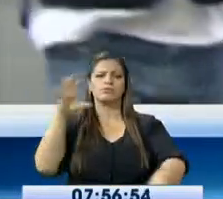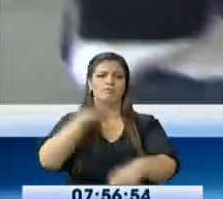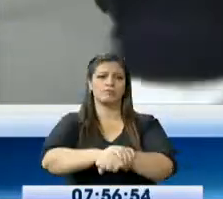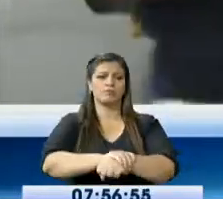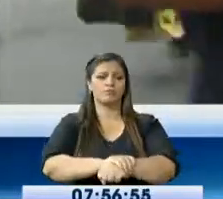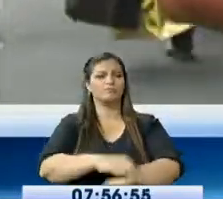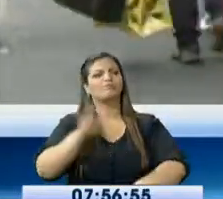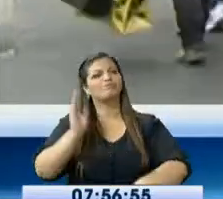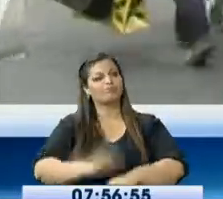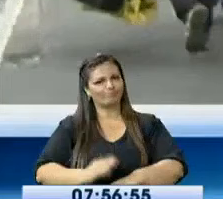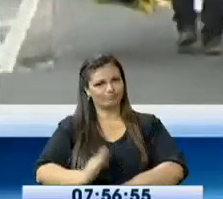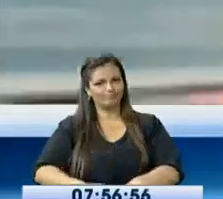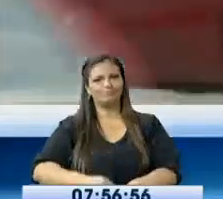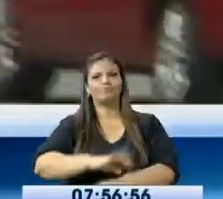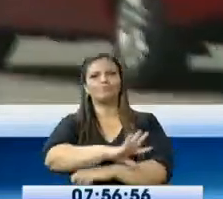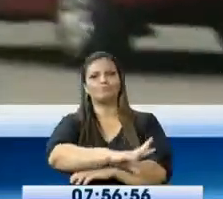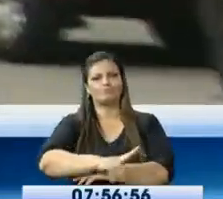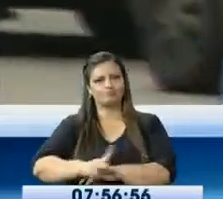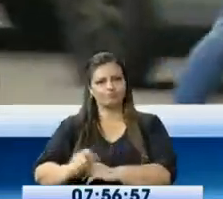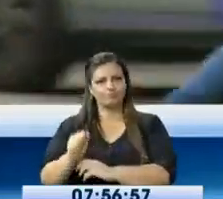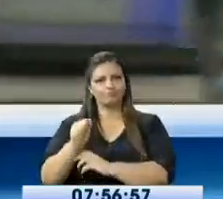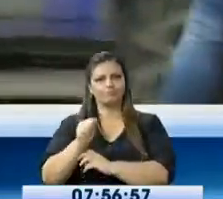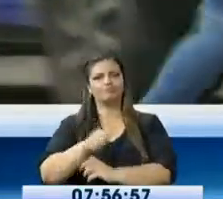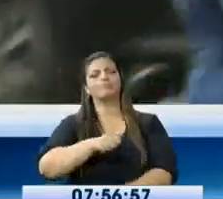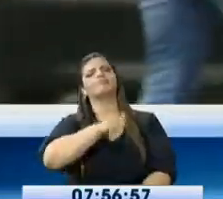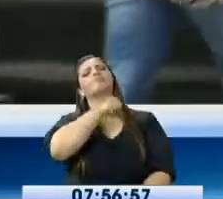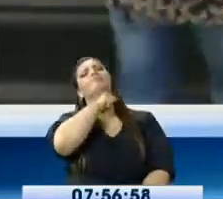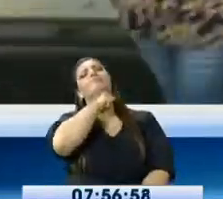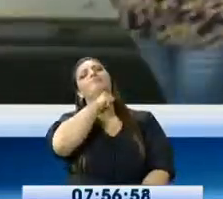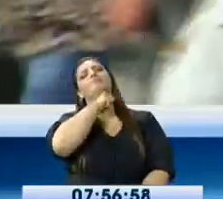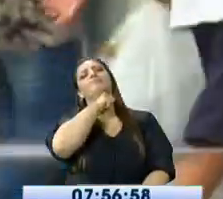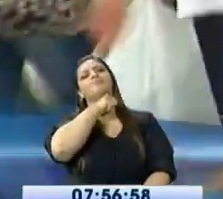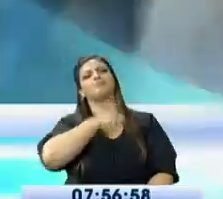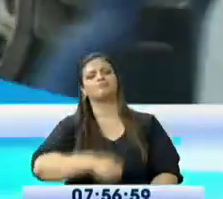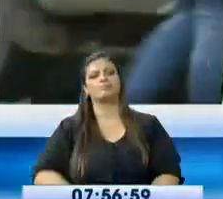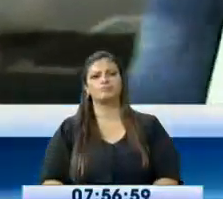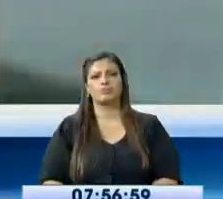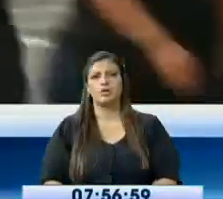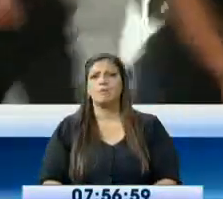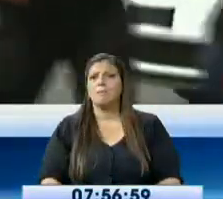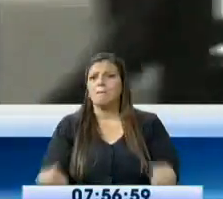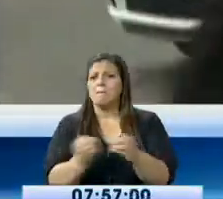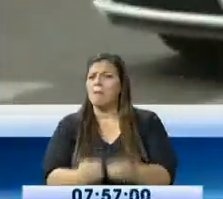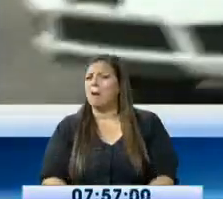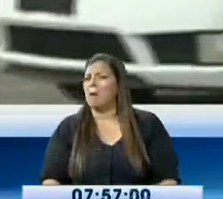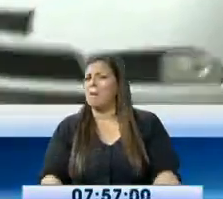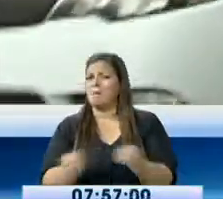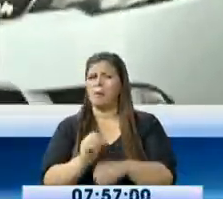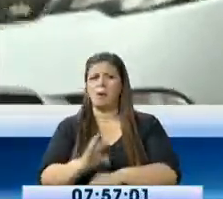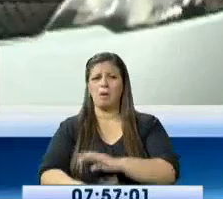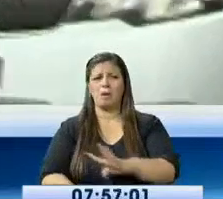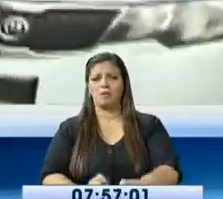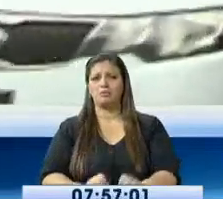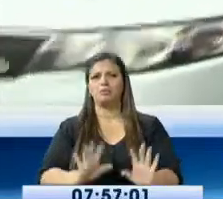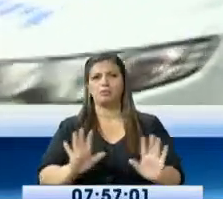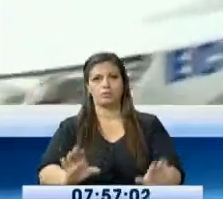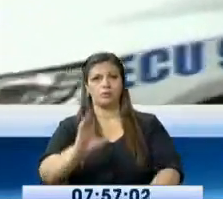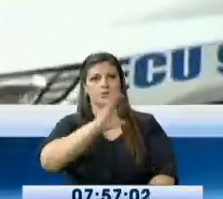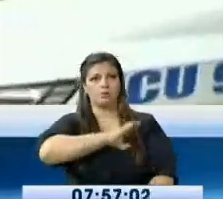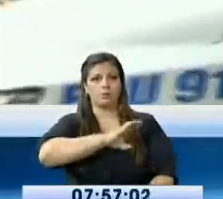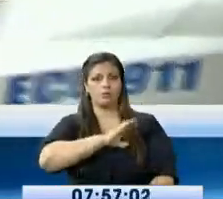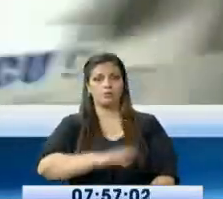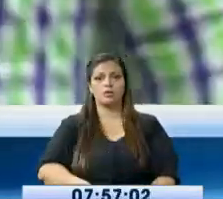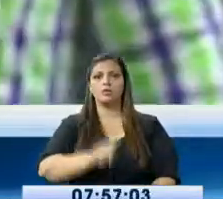robo en locales comerciales. Y para evitar que la cifra siga en aumento, 140 agentes de la